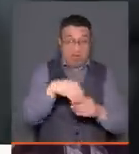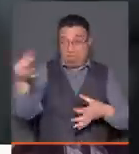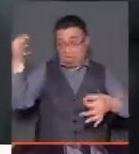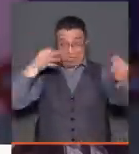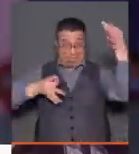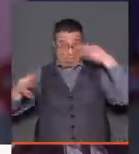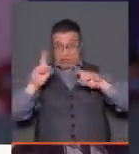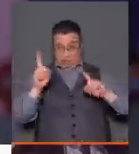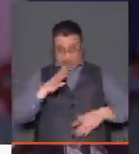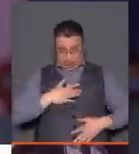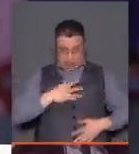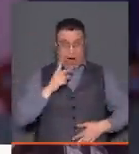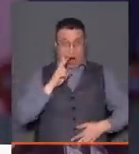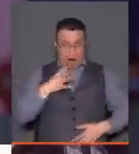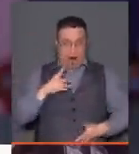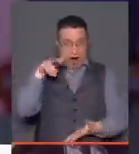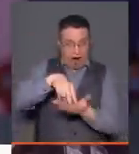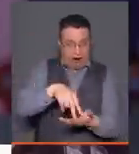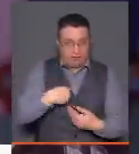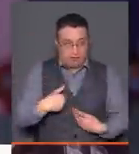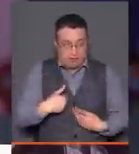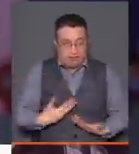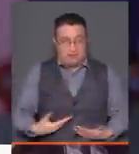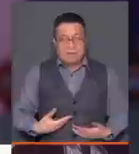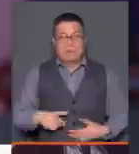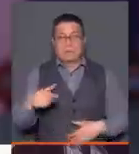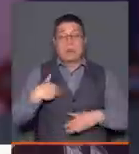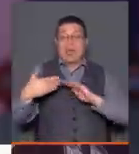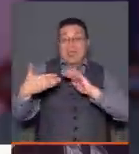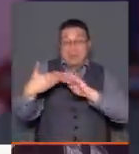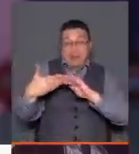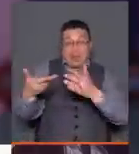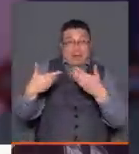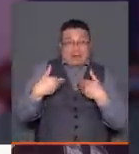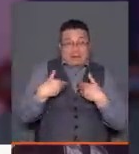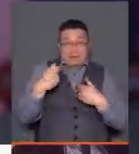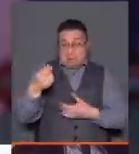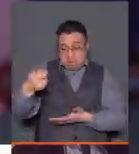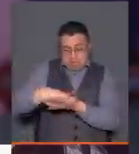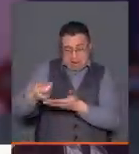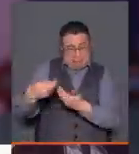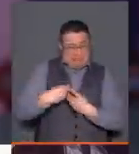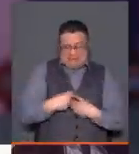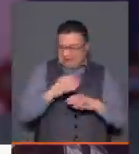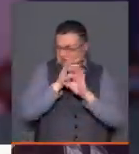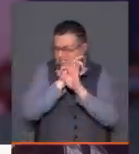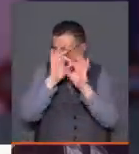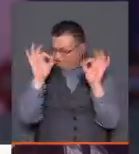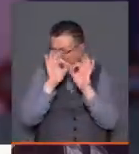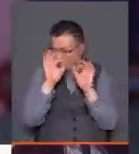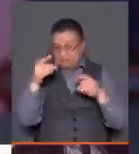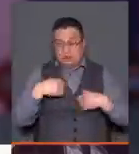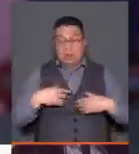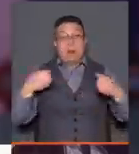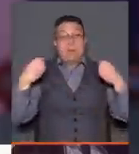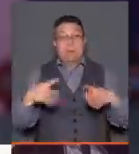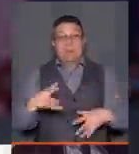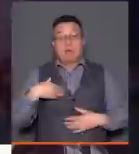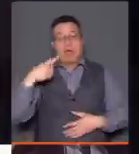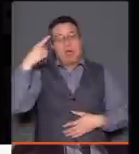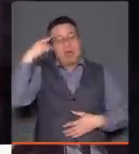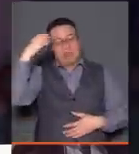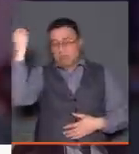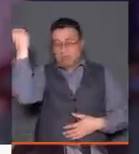a mí lo viví Yo creo que ni una disculpa ni una reparación monetaria nos va Nos va a hacer cerrar alguna vez